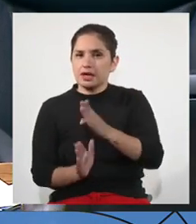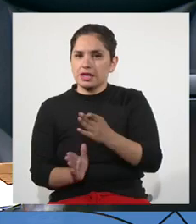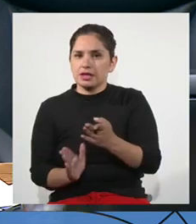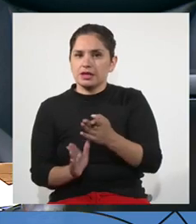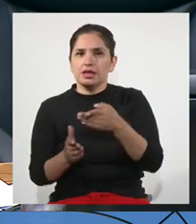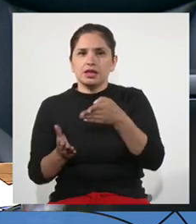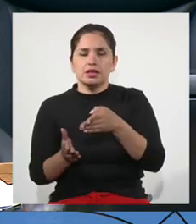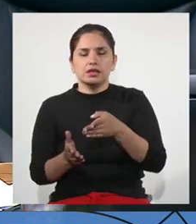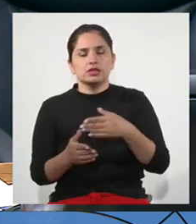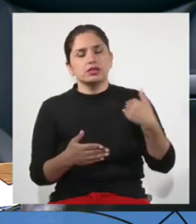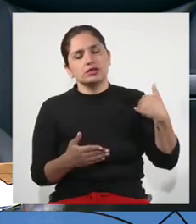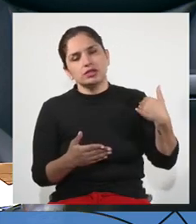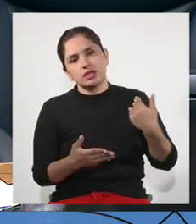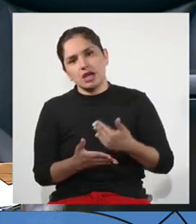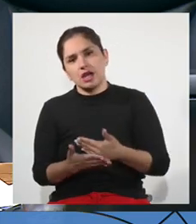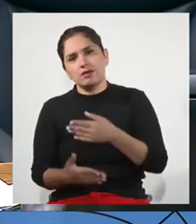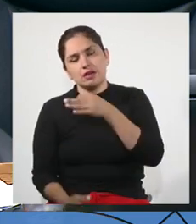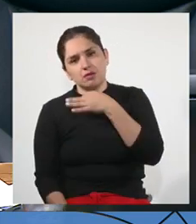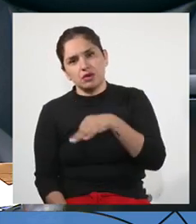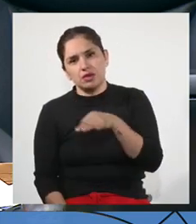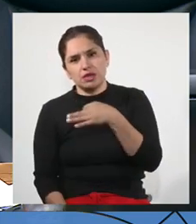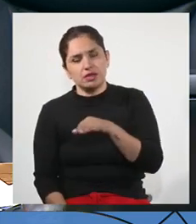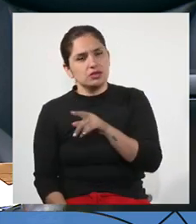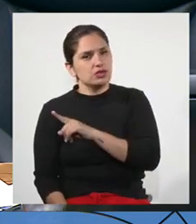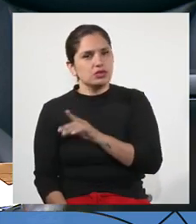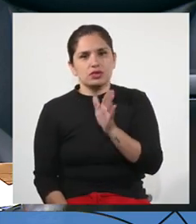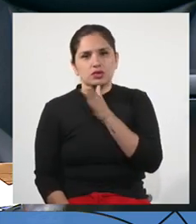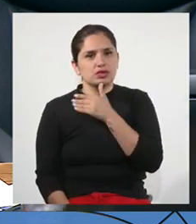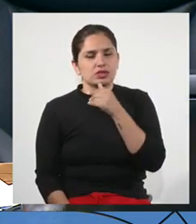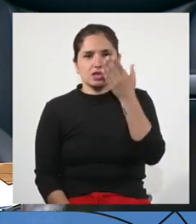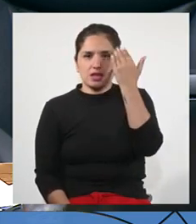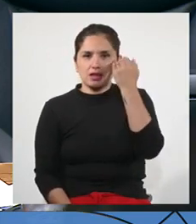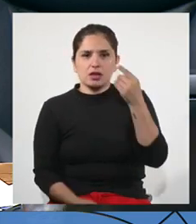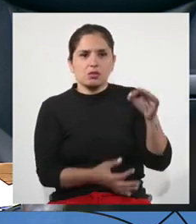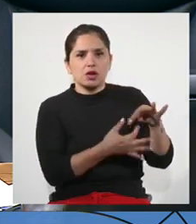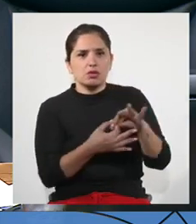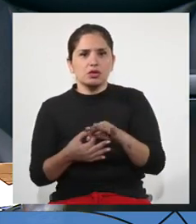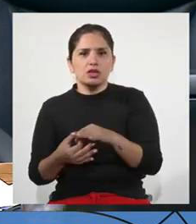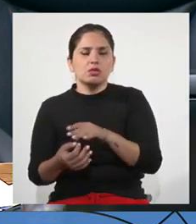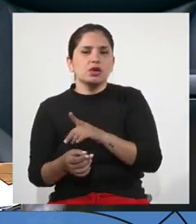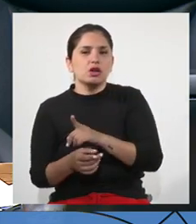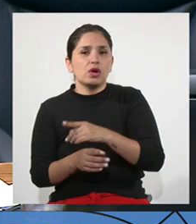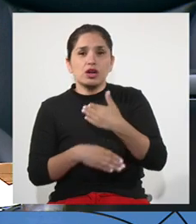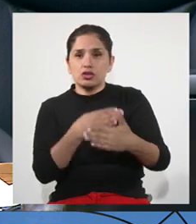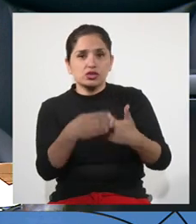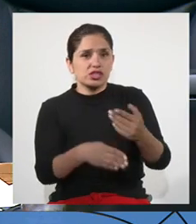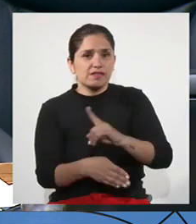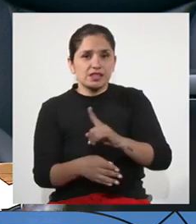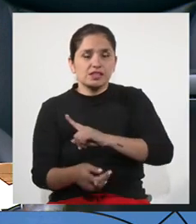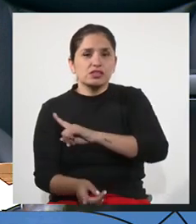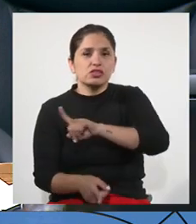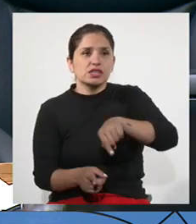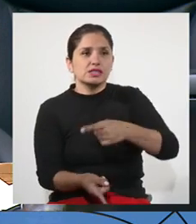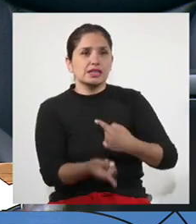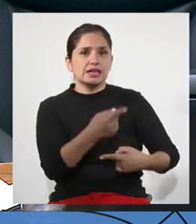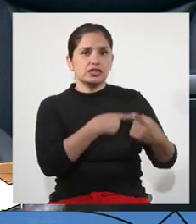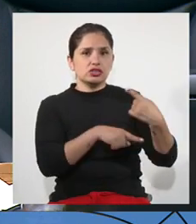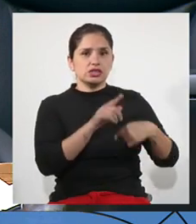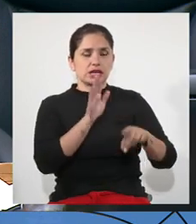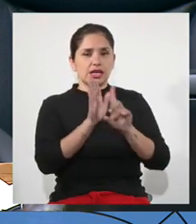algo que hemos venido ya señalando y no vemos la razón por la cual se retroceda en esta ley de presupuesto